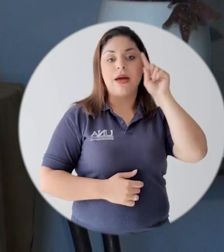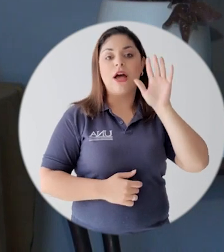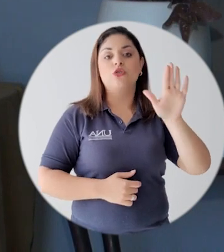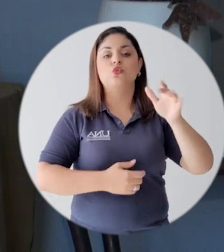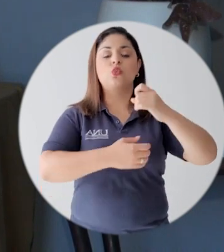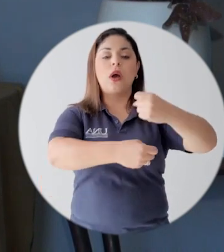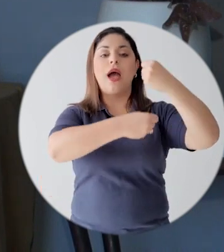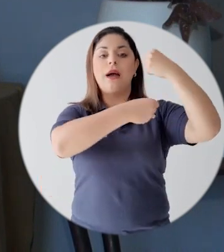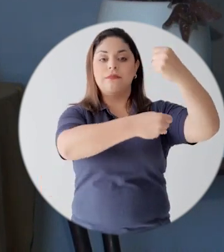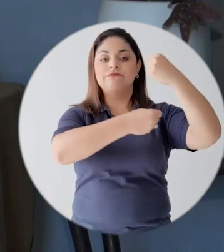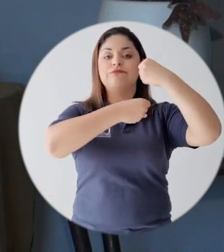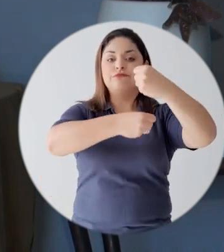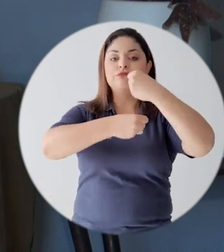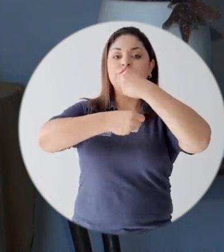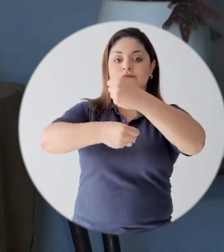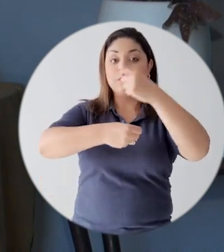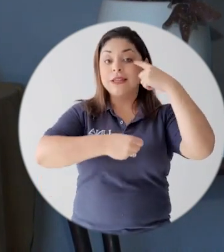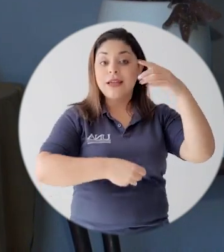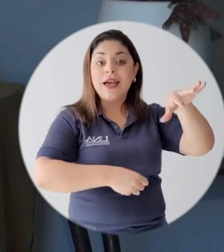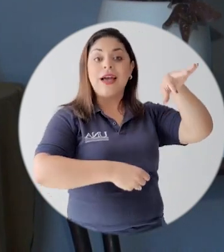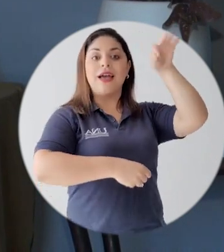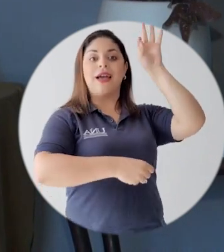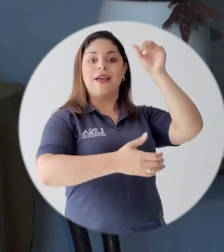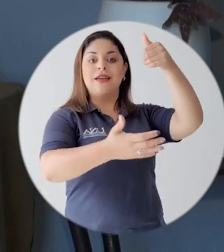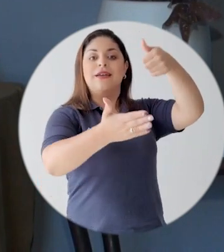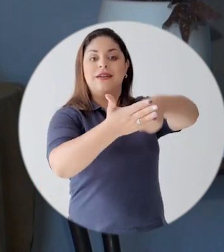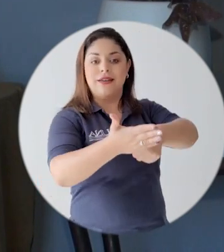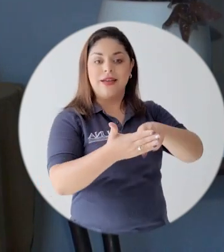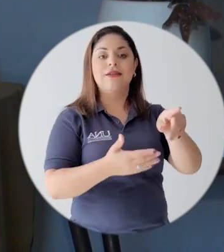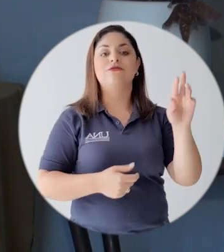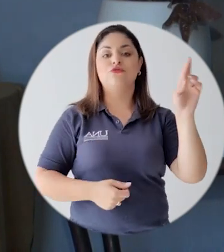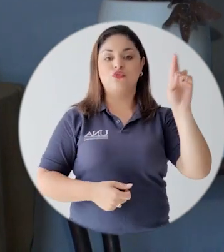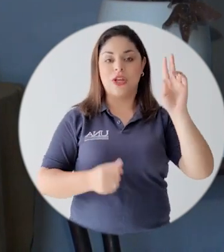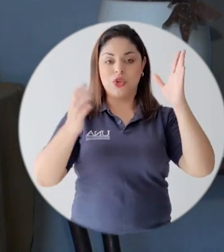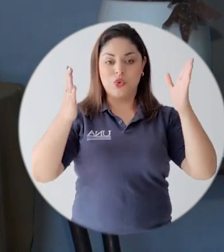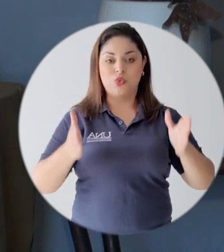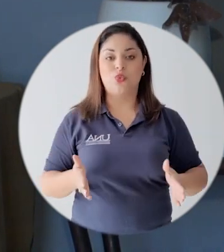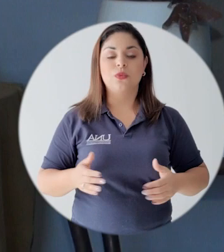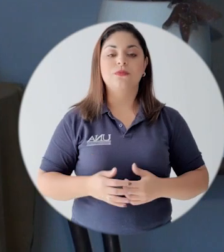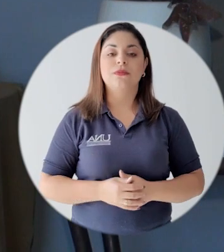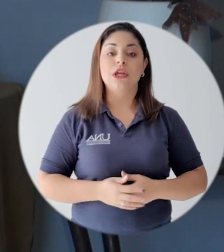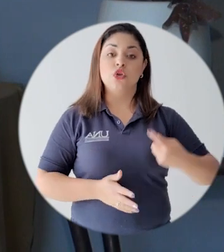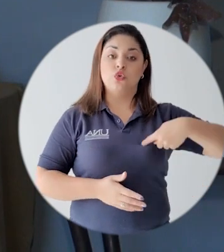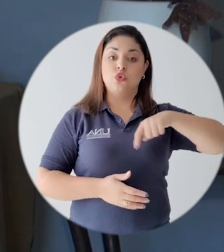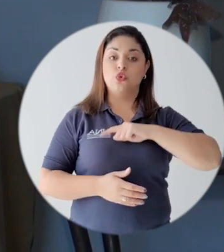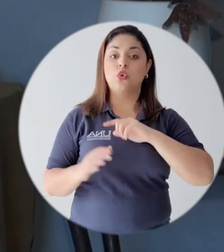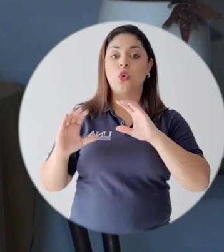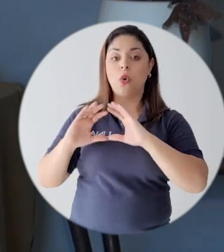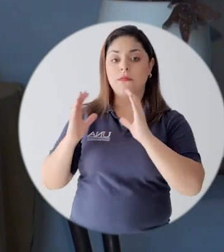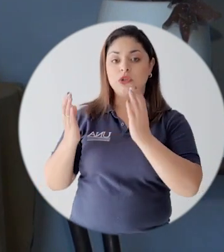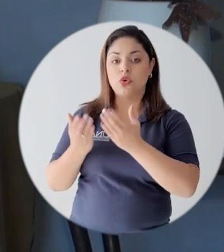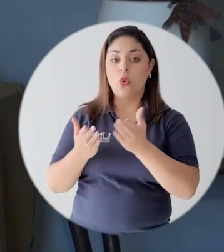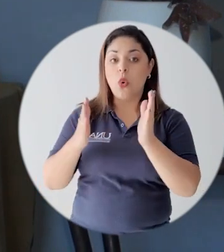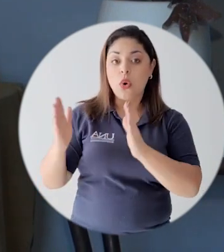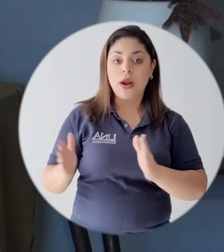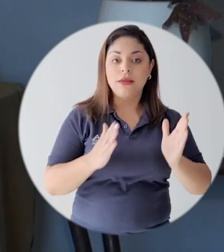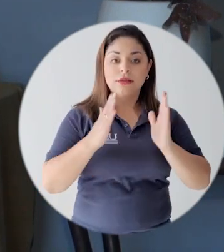ser elegido rector. Después de la comisión organizadora, ¿verdad?, que trabajamos 2